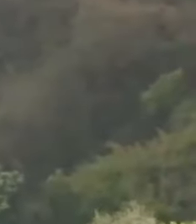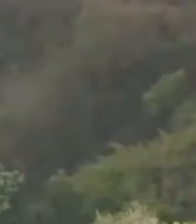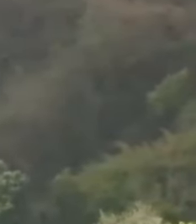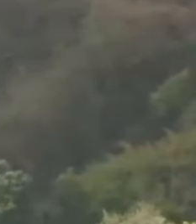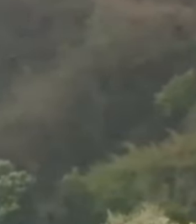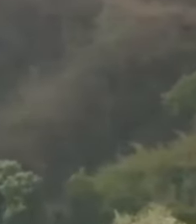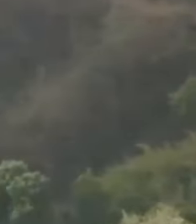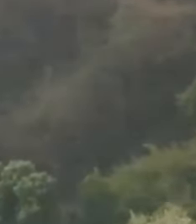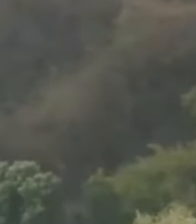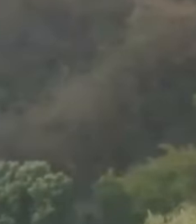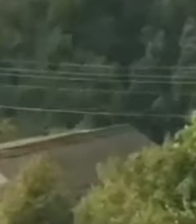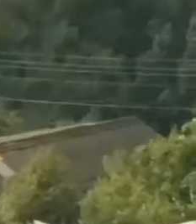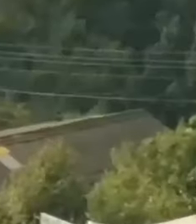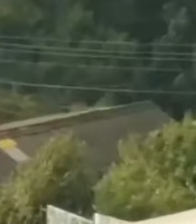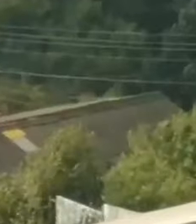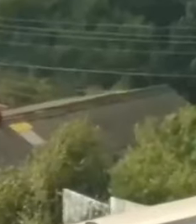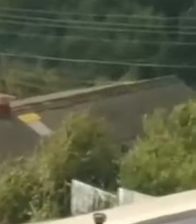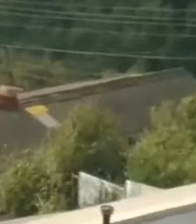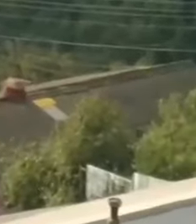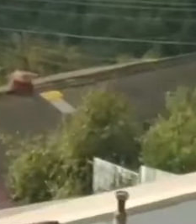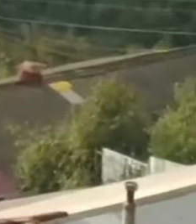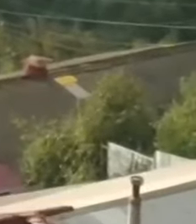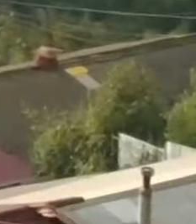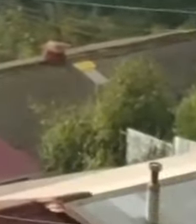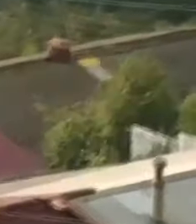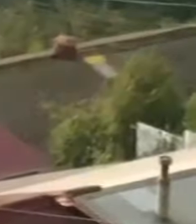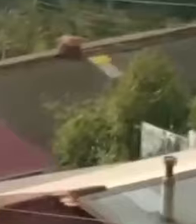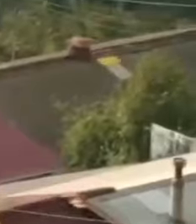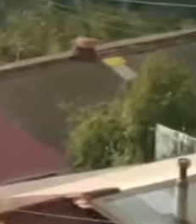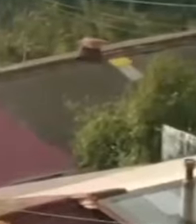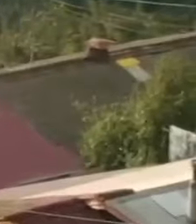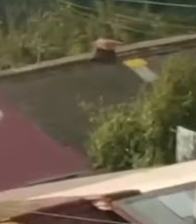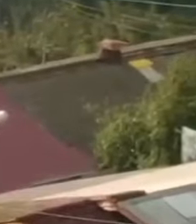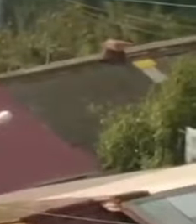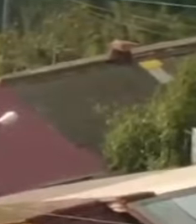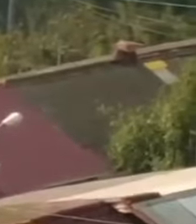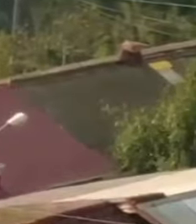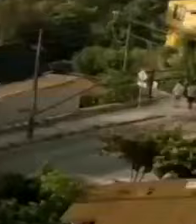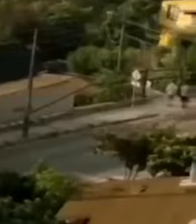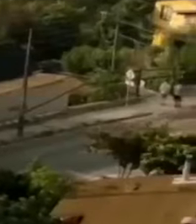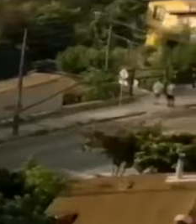informaciones. Ya vamos a volver con más Chilevisión Noticias PM en nuestro canal 24/7 Informaciones.